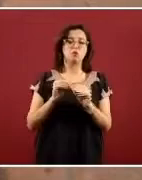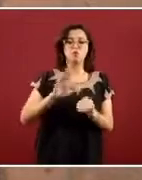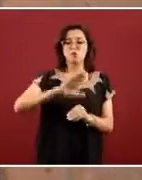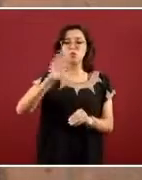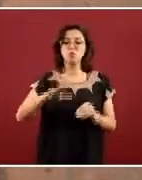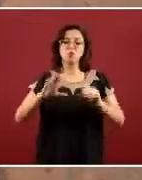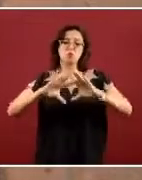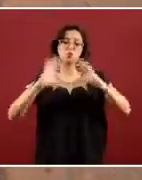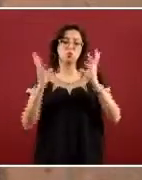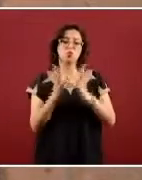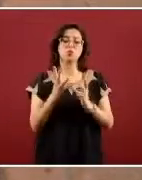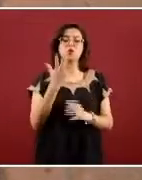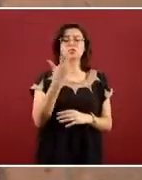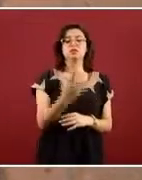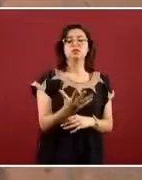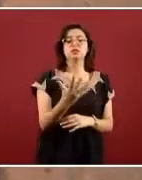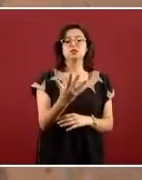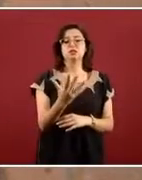mundial, siendo de